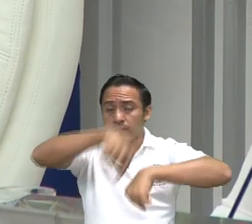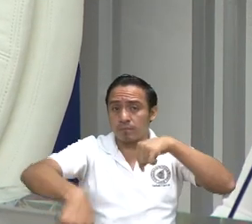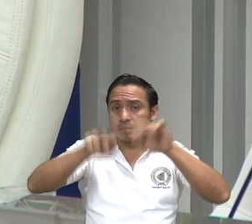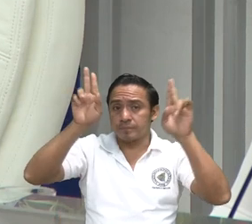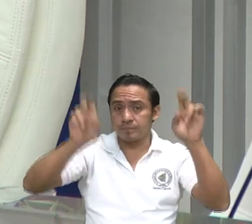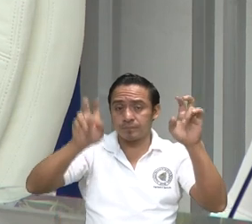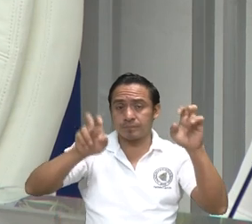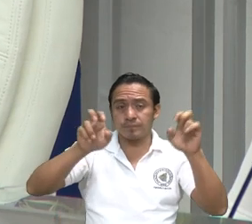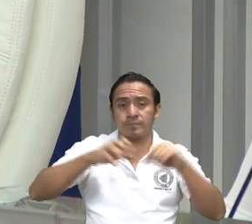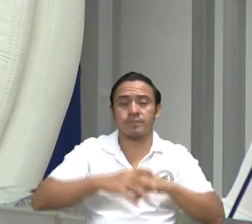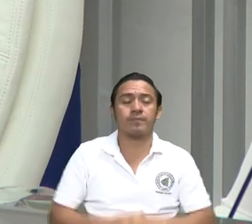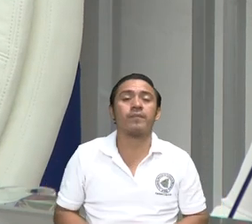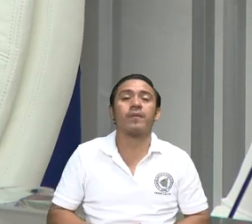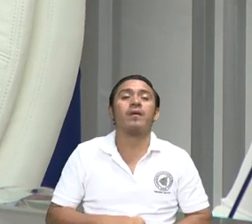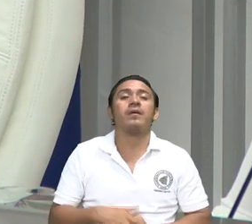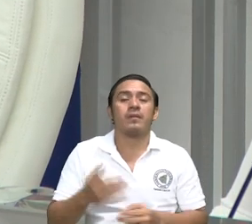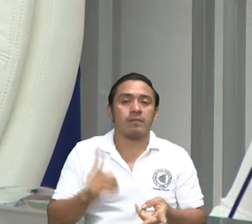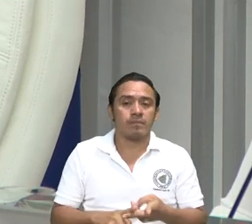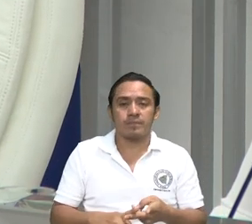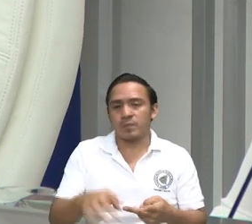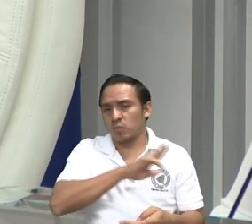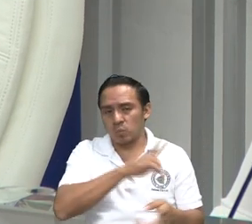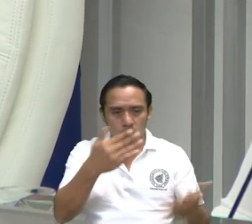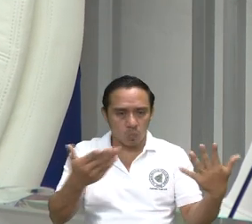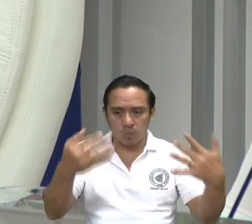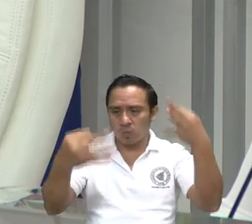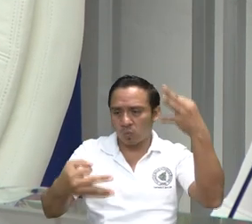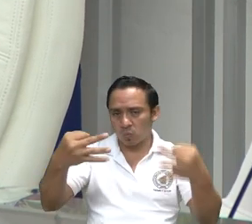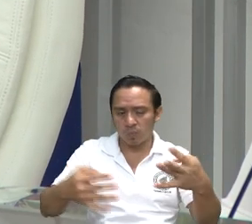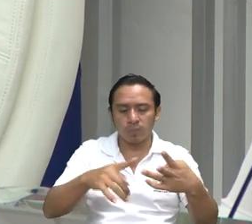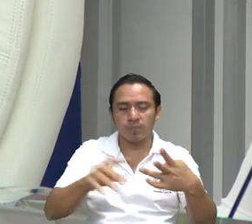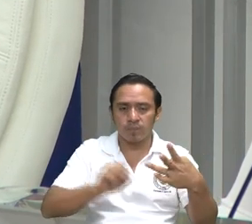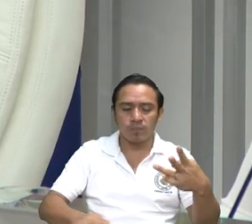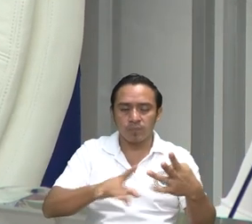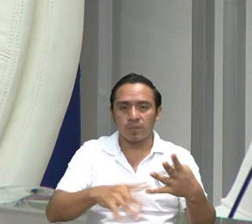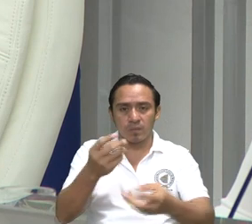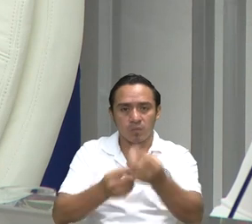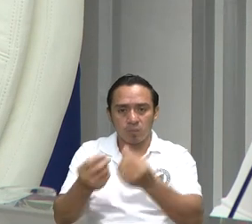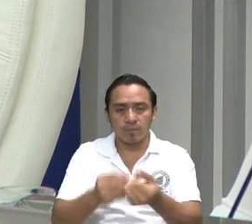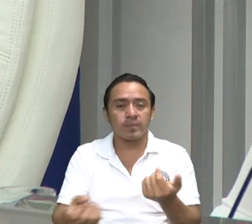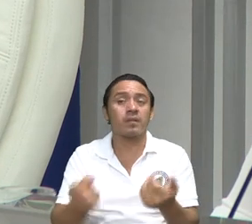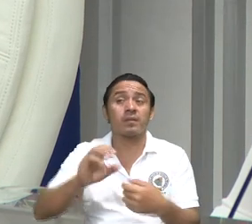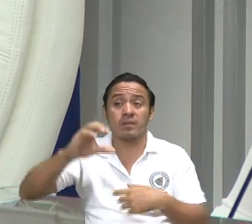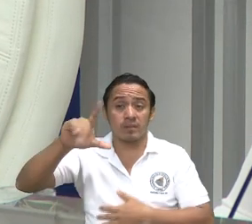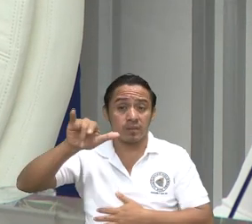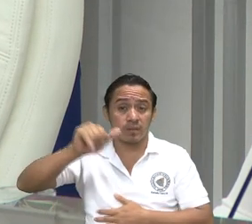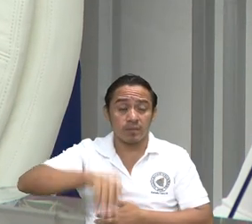asuntos internos de los estados, la injusticia social, económica y climática.